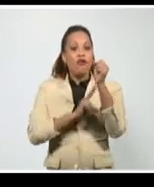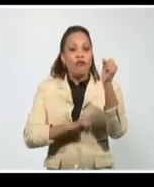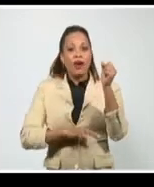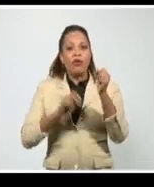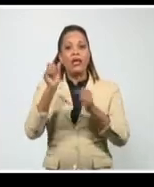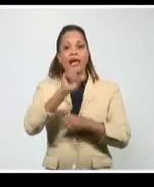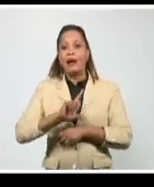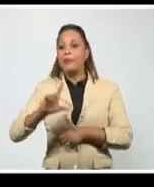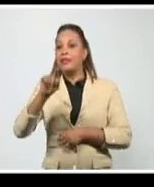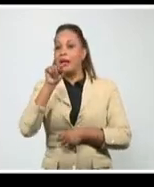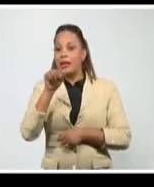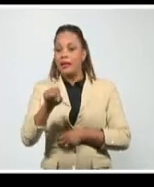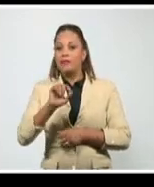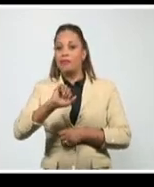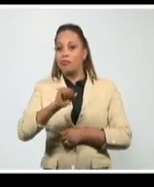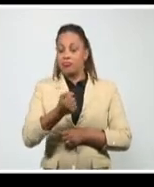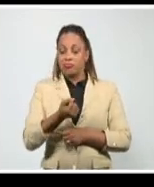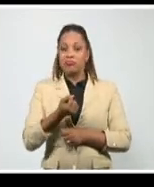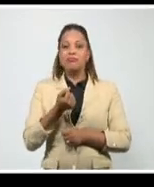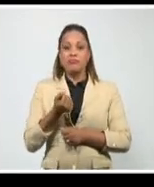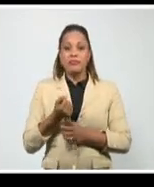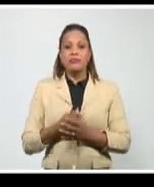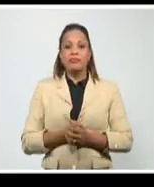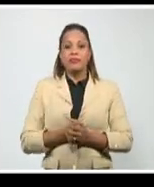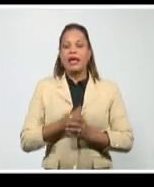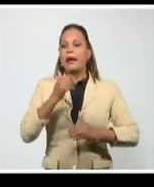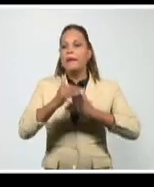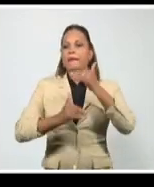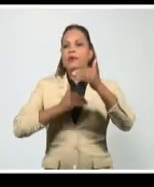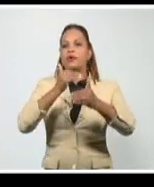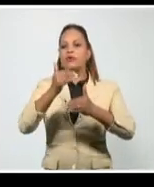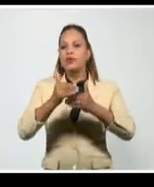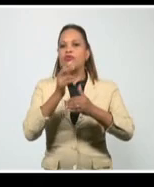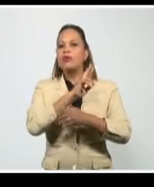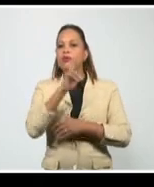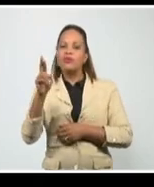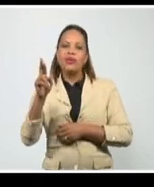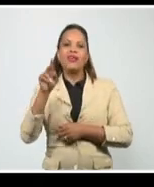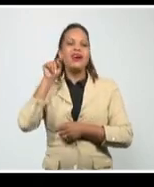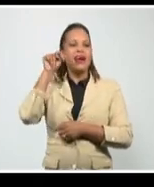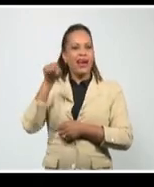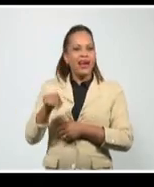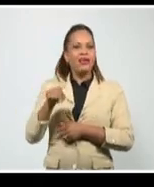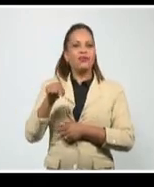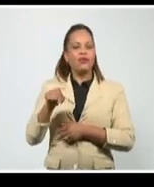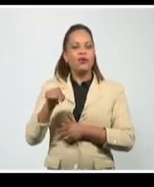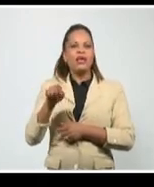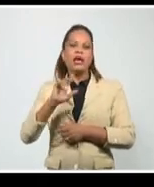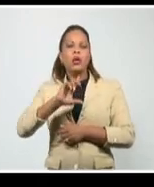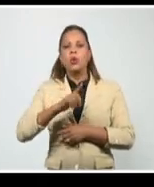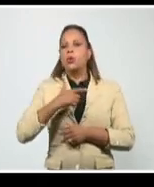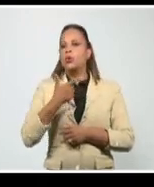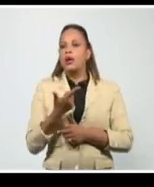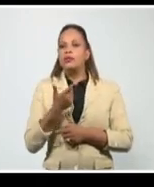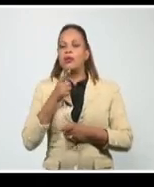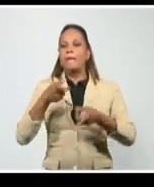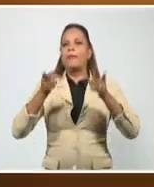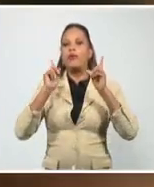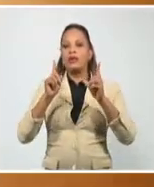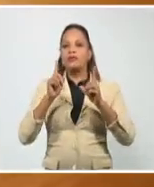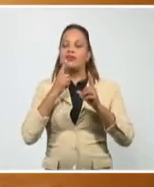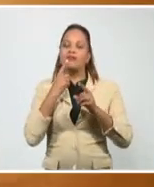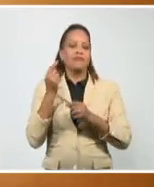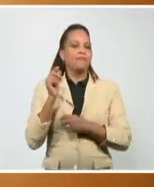para tú vender valores que son ajenos a los mismos procesos revolucionarios, pues entonces ahí estamos hablando de un arte que es político pero es